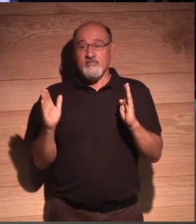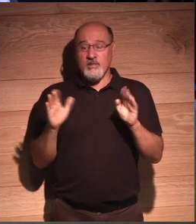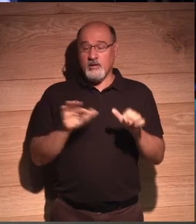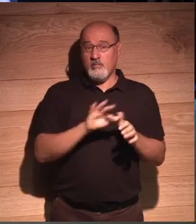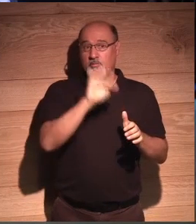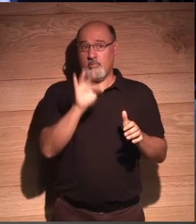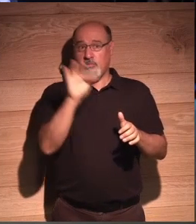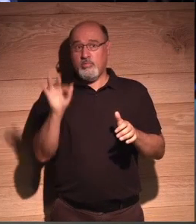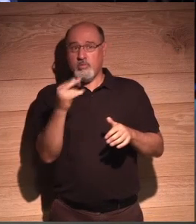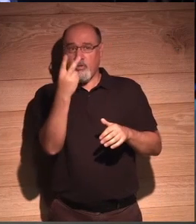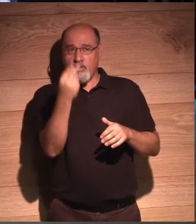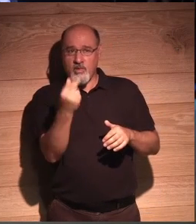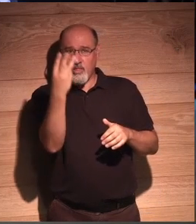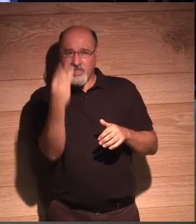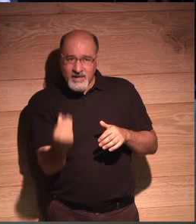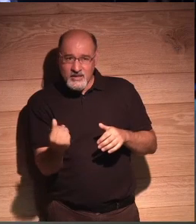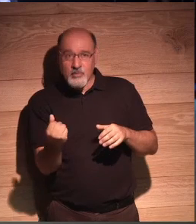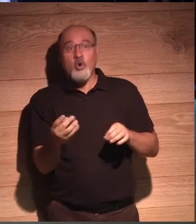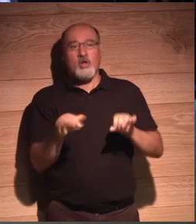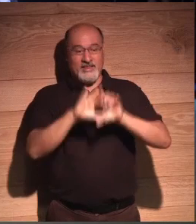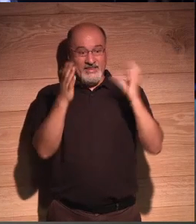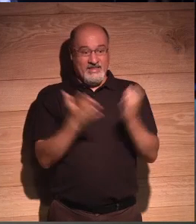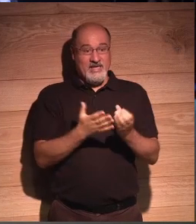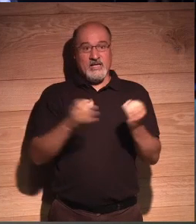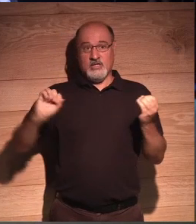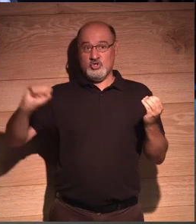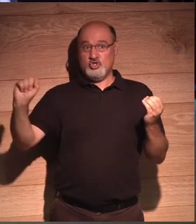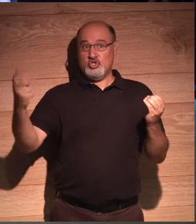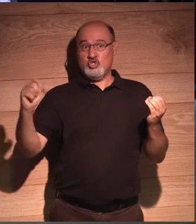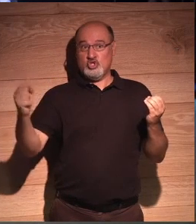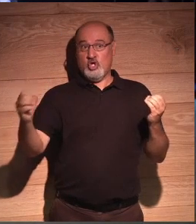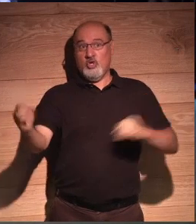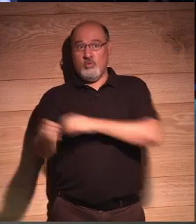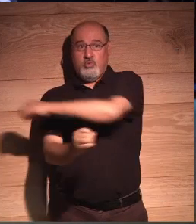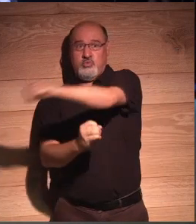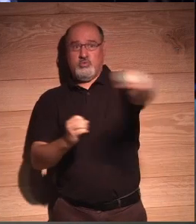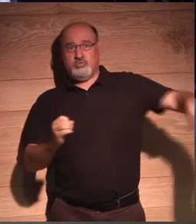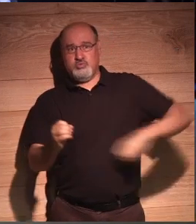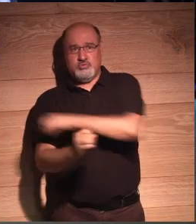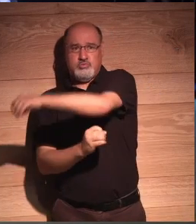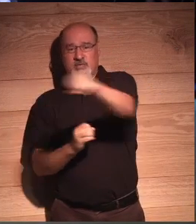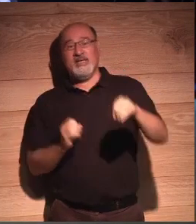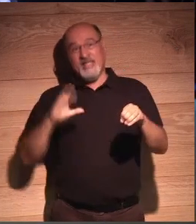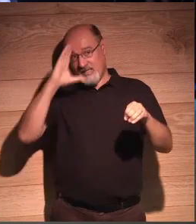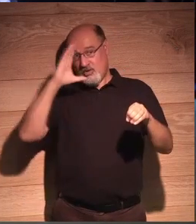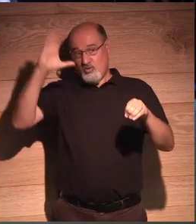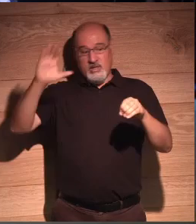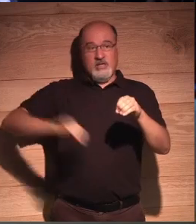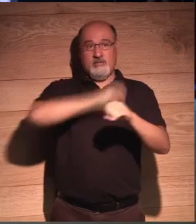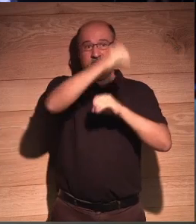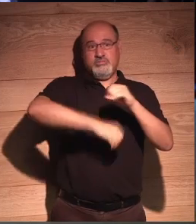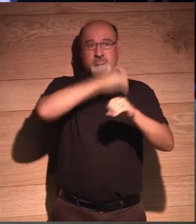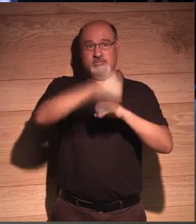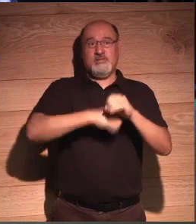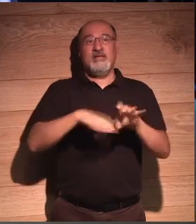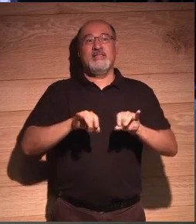sitio a otro, aunque sean 3 días, la Tierra también está dando vueltas alrededor del Sol y la Luna está dando vueltas alrededor de la Tierra. De hecho, la Tierra se mueve a 30 kilómetros por